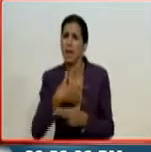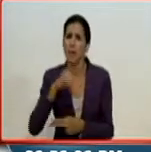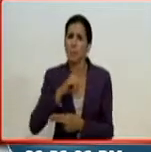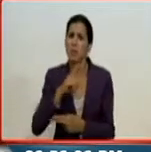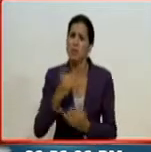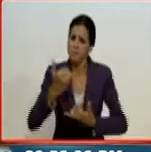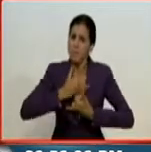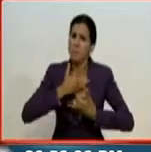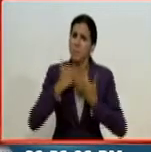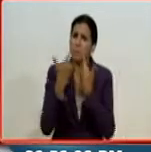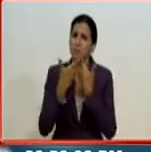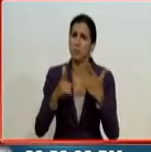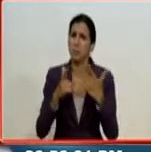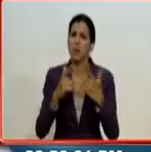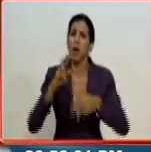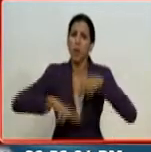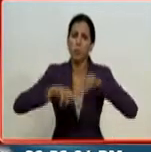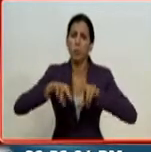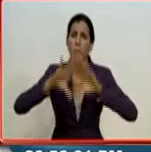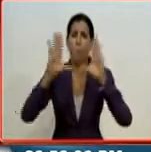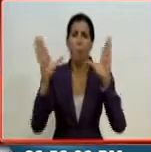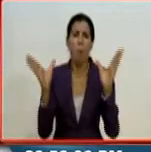mismos y construir ese mundo